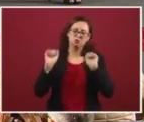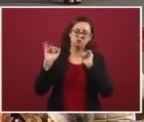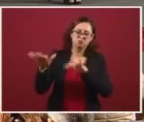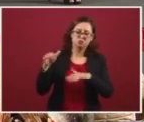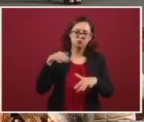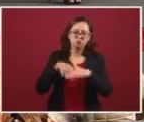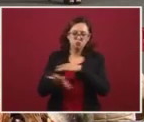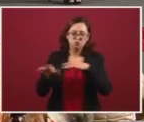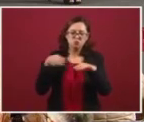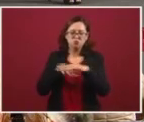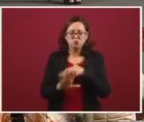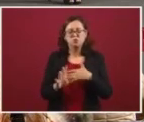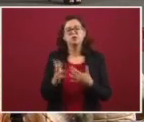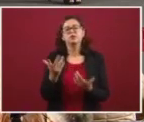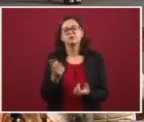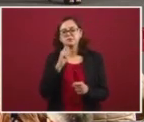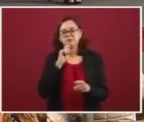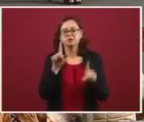Los Pinos,